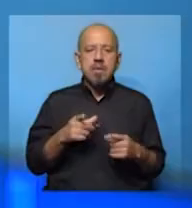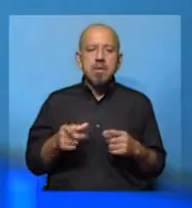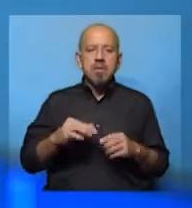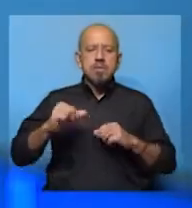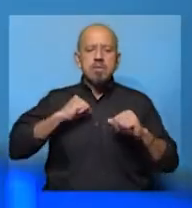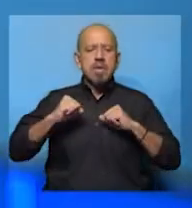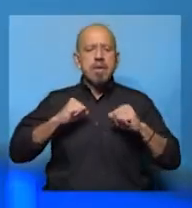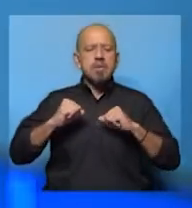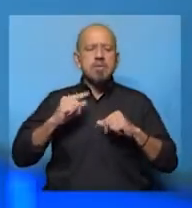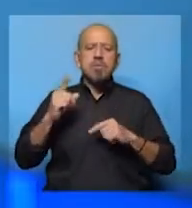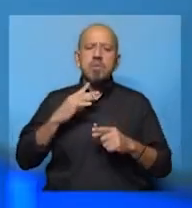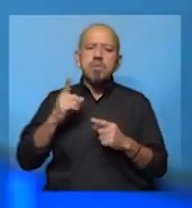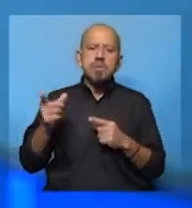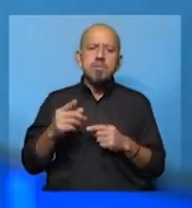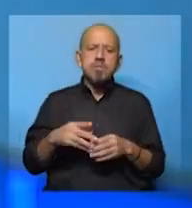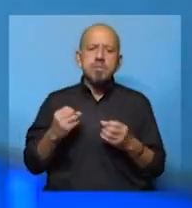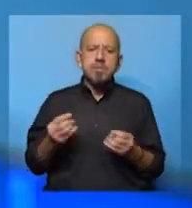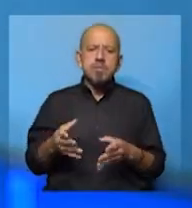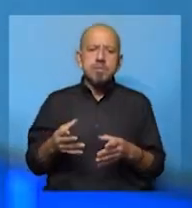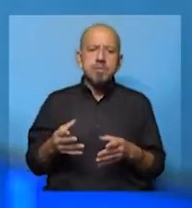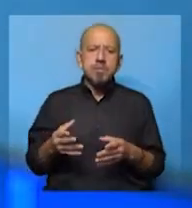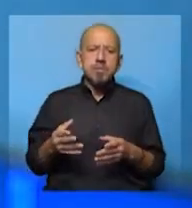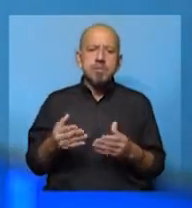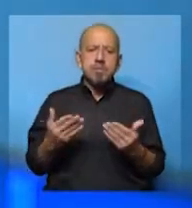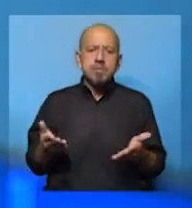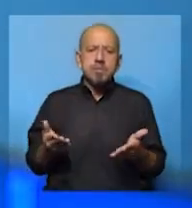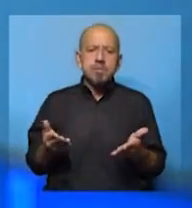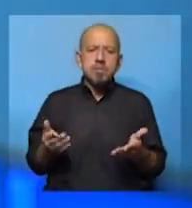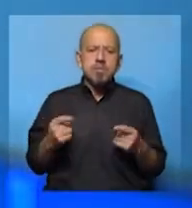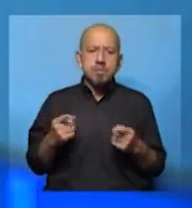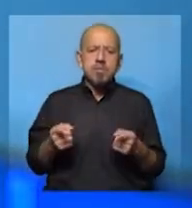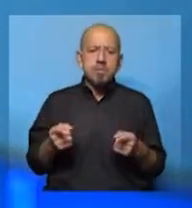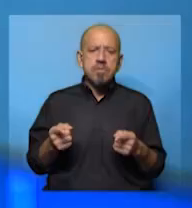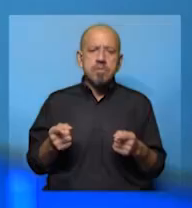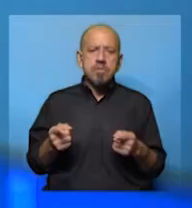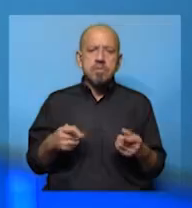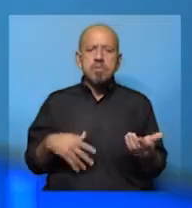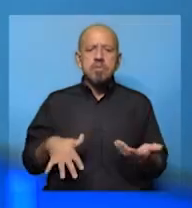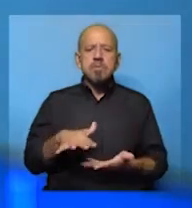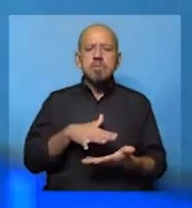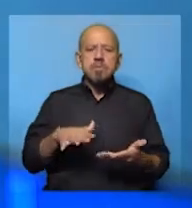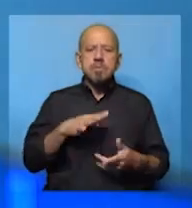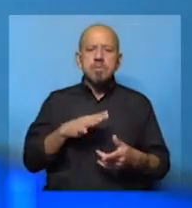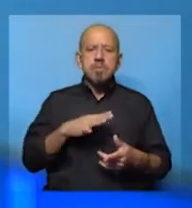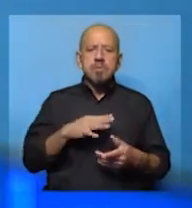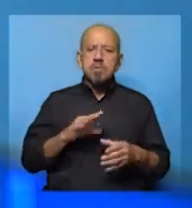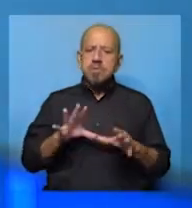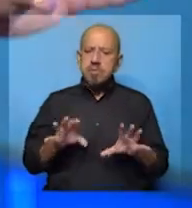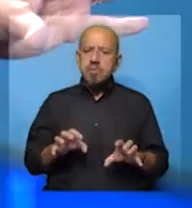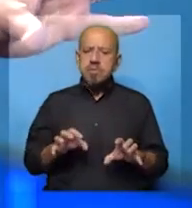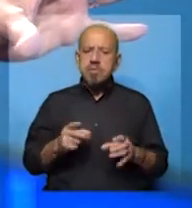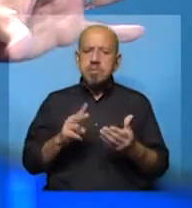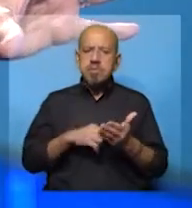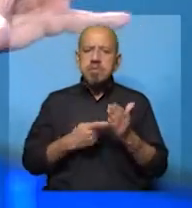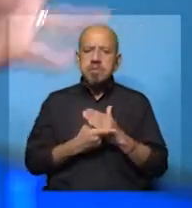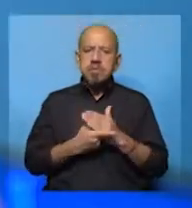tenían un valor muy grande porque ofrecer allí en el medio de esa zona que todavía estaba deprimida estaba el proyecto